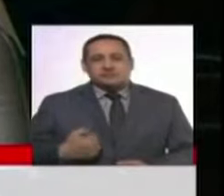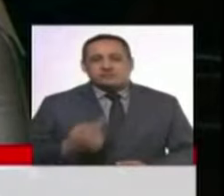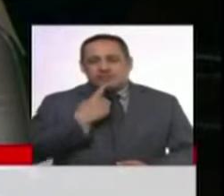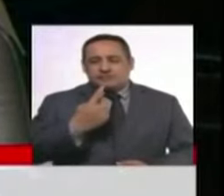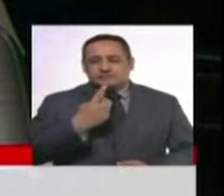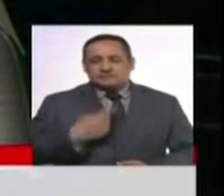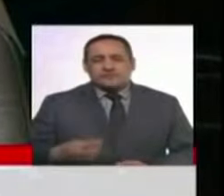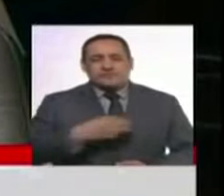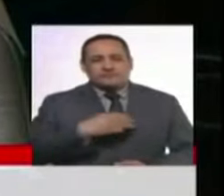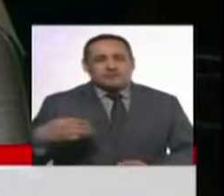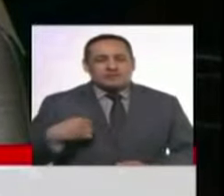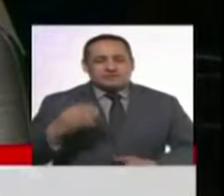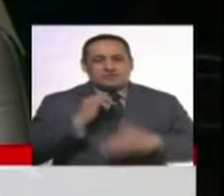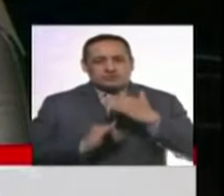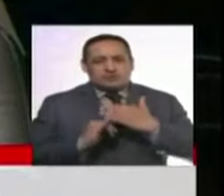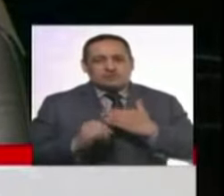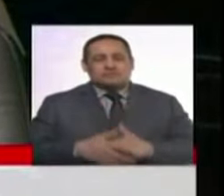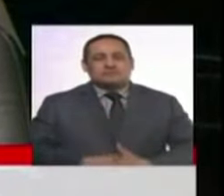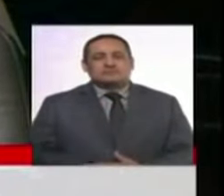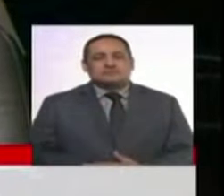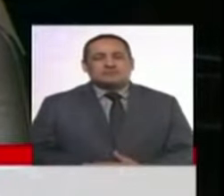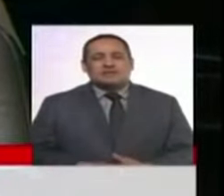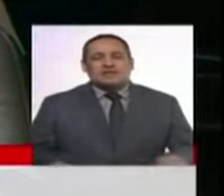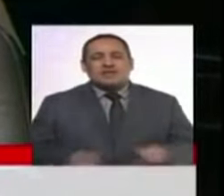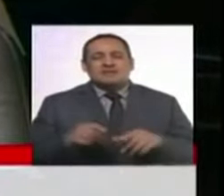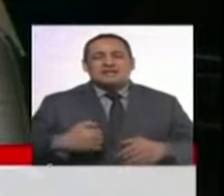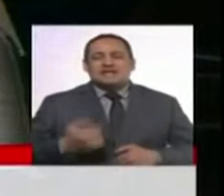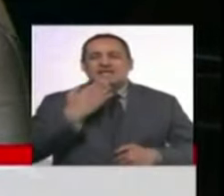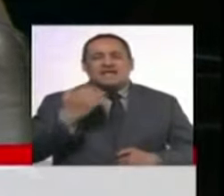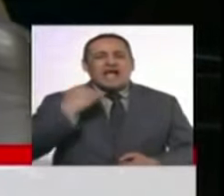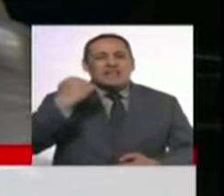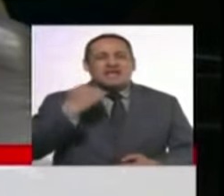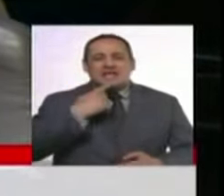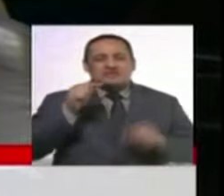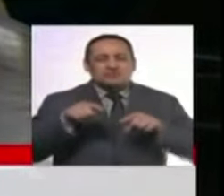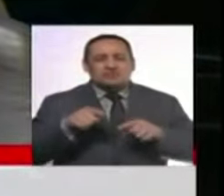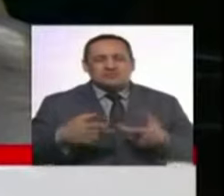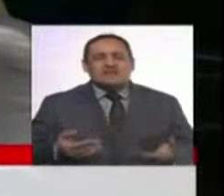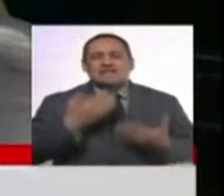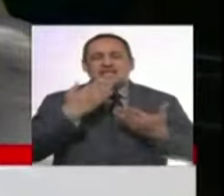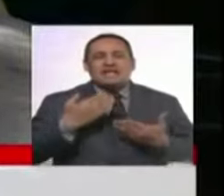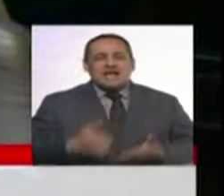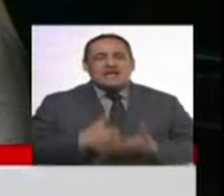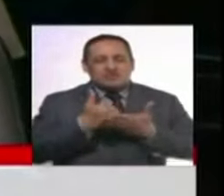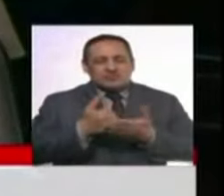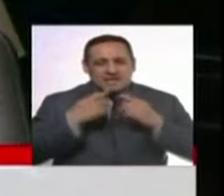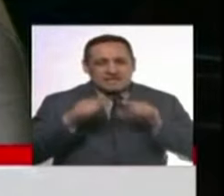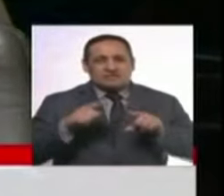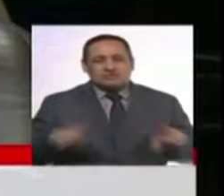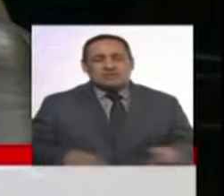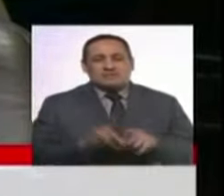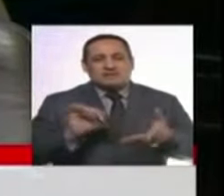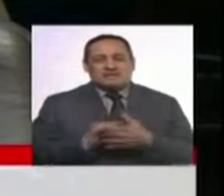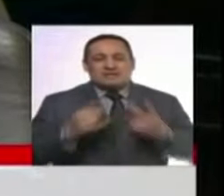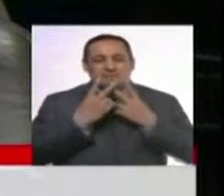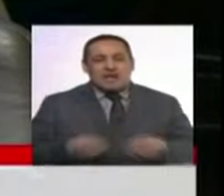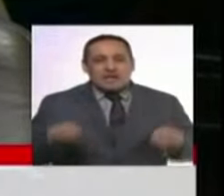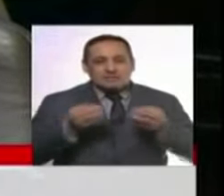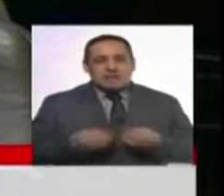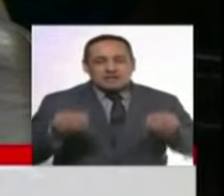el Ministerio del interior y quién gana de eso piense beneficia con que cada